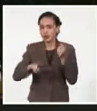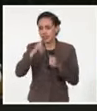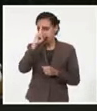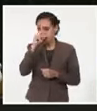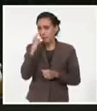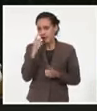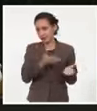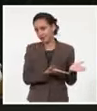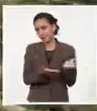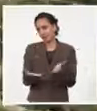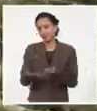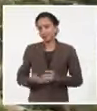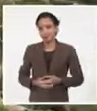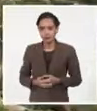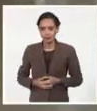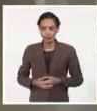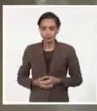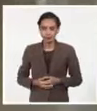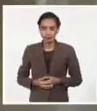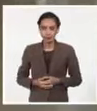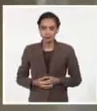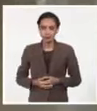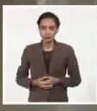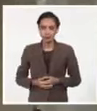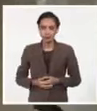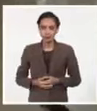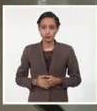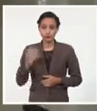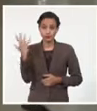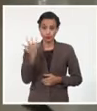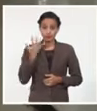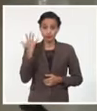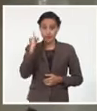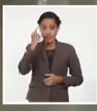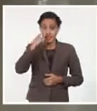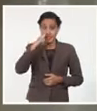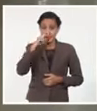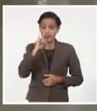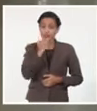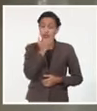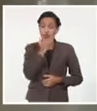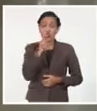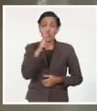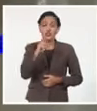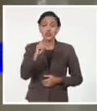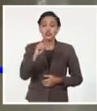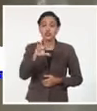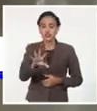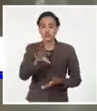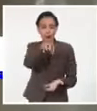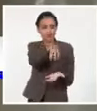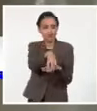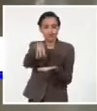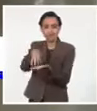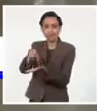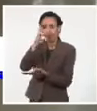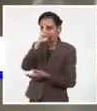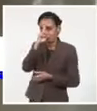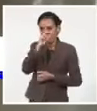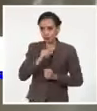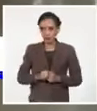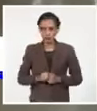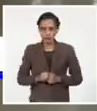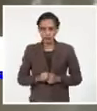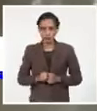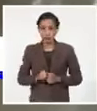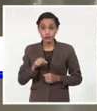las declaraciones. Con el paso del huracán se afectaron 205 instalaciones de salud. Las